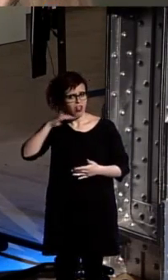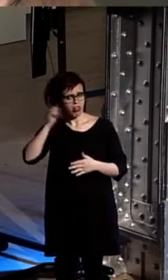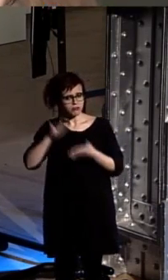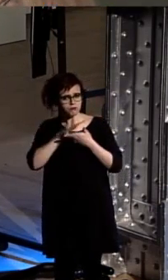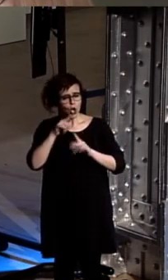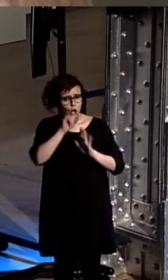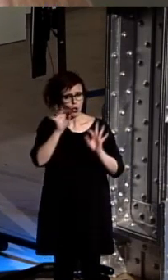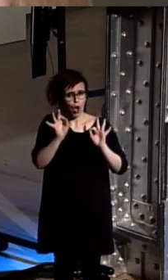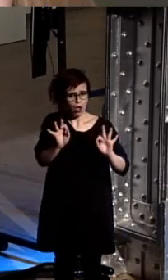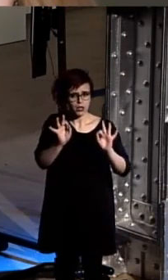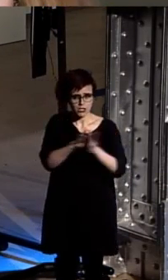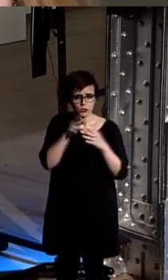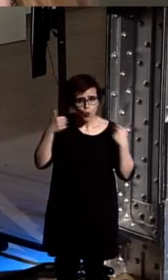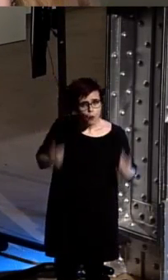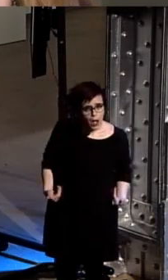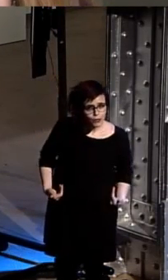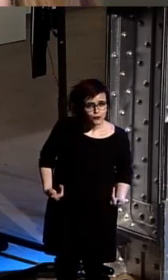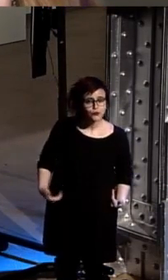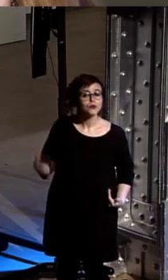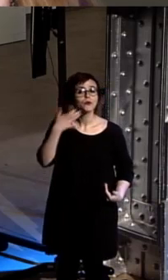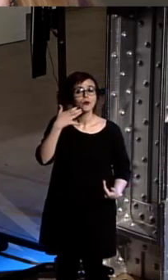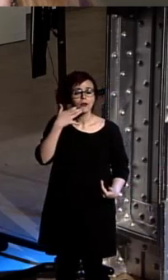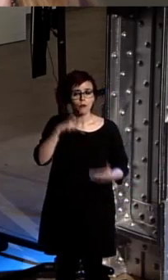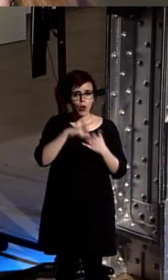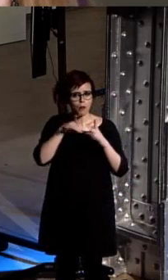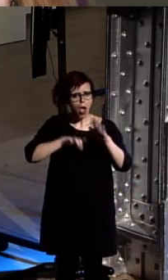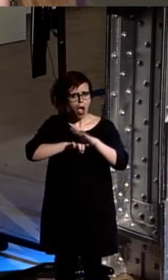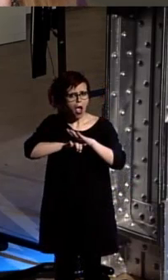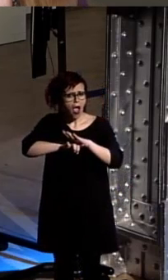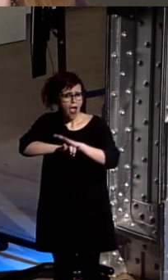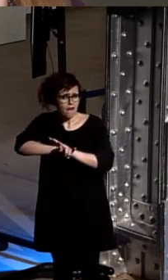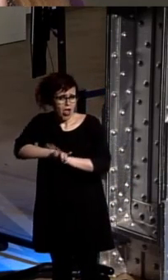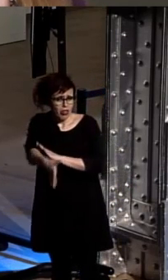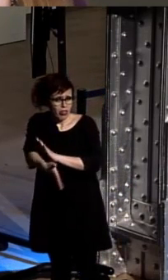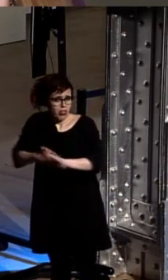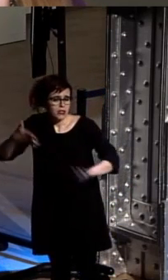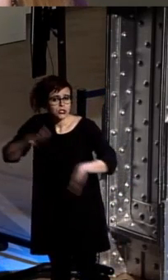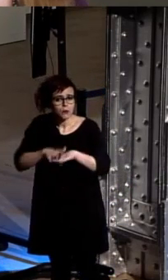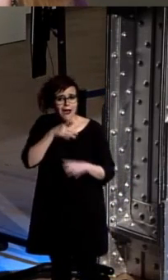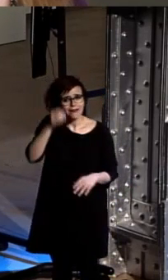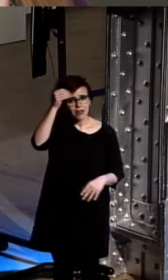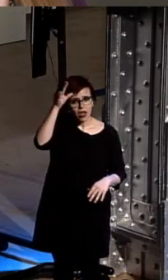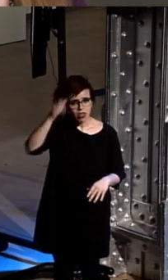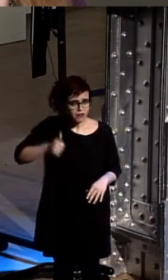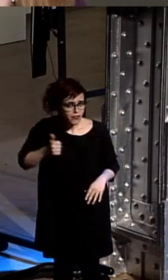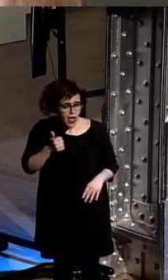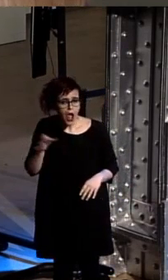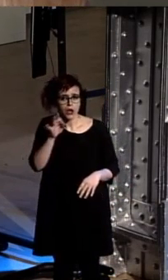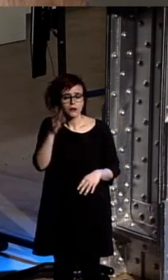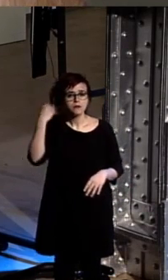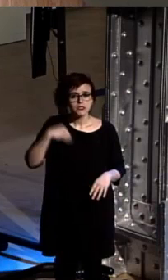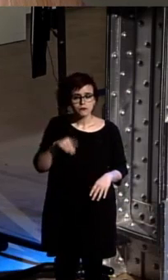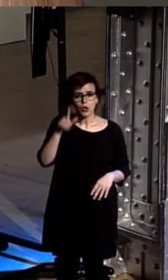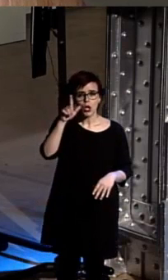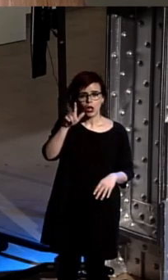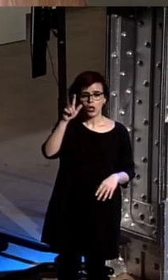concretas que tenemos los humanos. Incluso los grandes avances que se están produciendo hoy en día en la inteligencia artificial con Deep Learning,